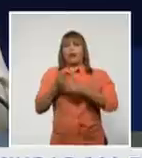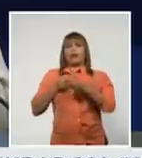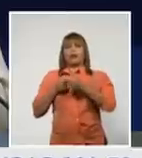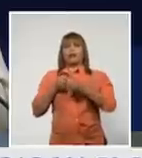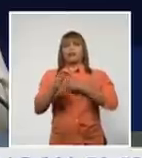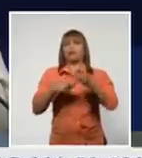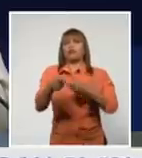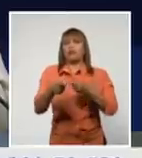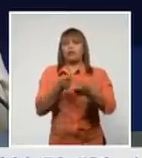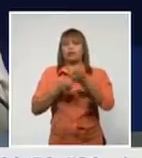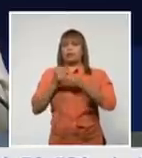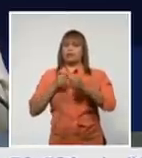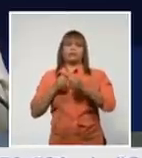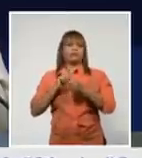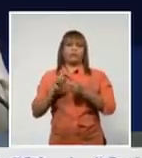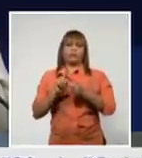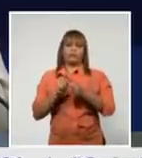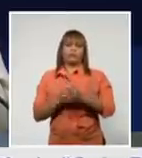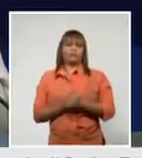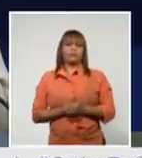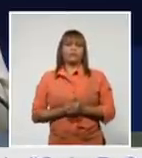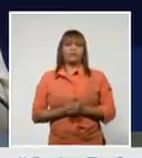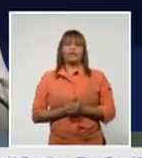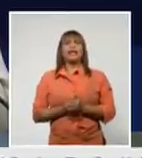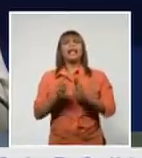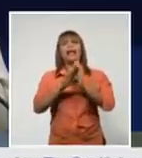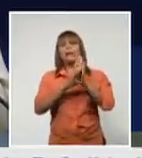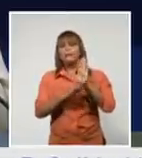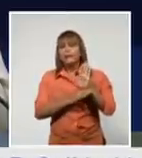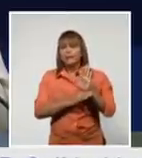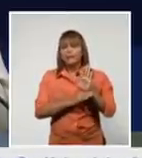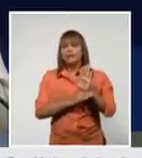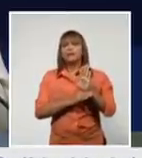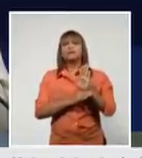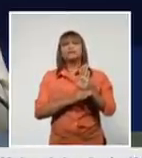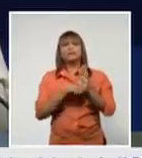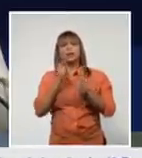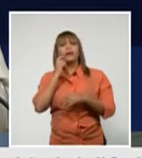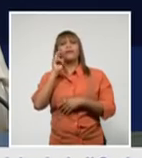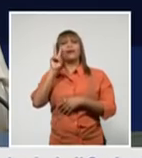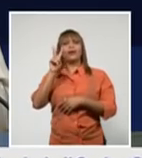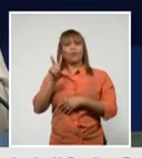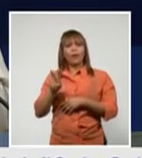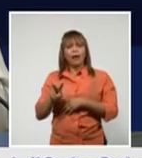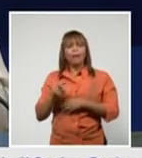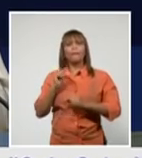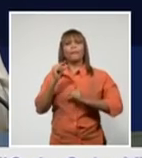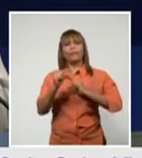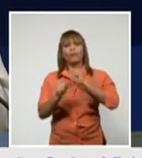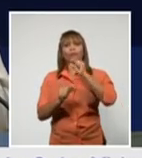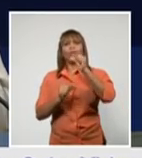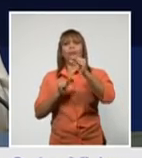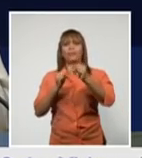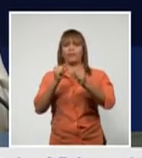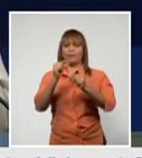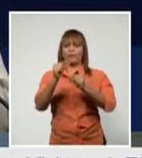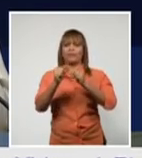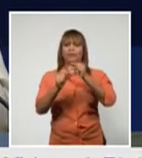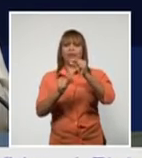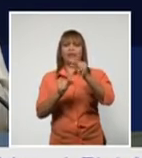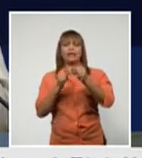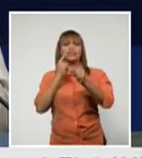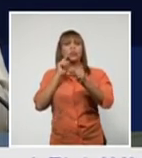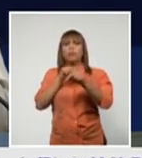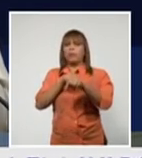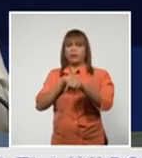creo que lo acabo de decir. Las medidas se irán evaluando. Si en un momento determinado